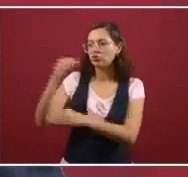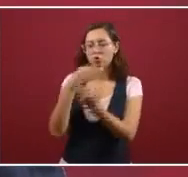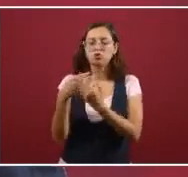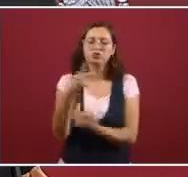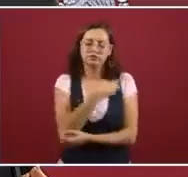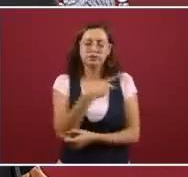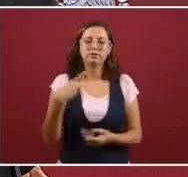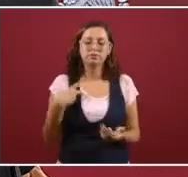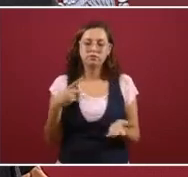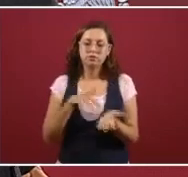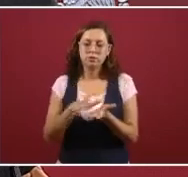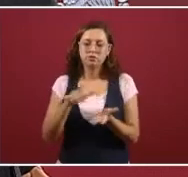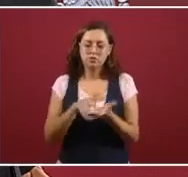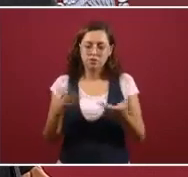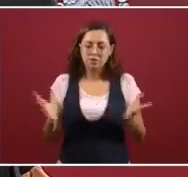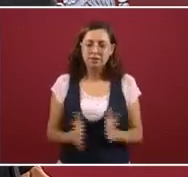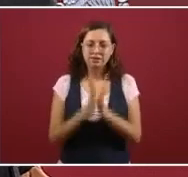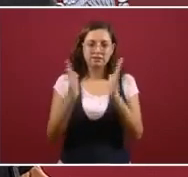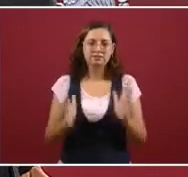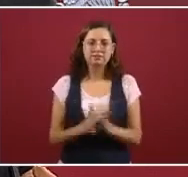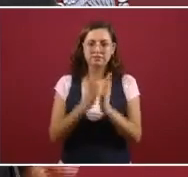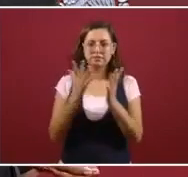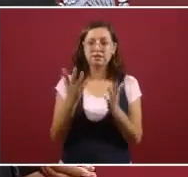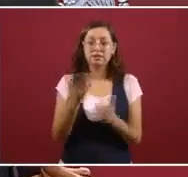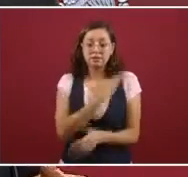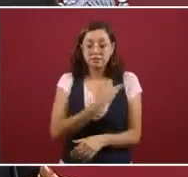hacer. El presidente ha sido muy claro